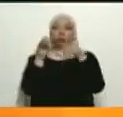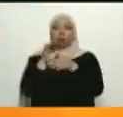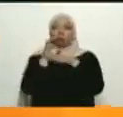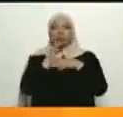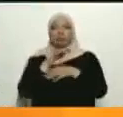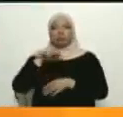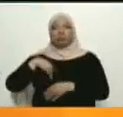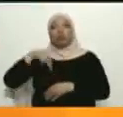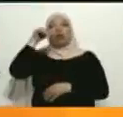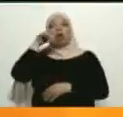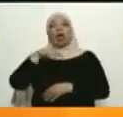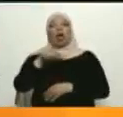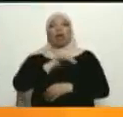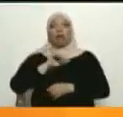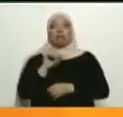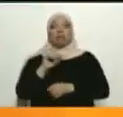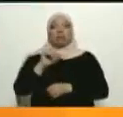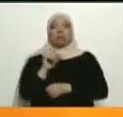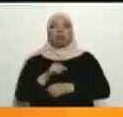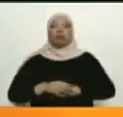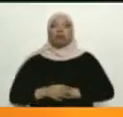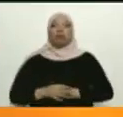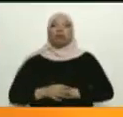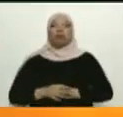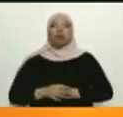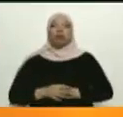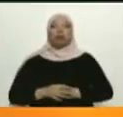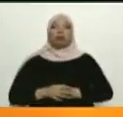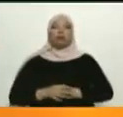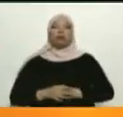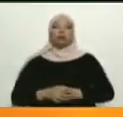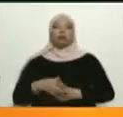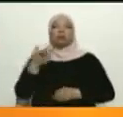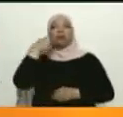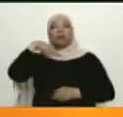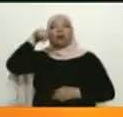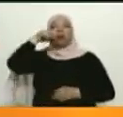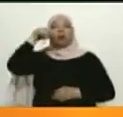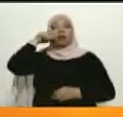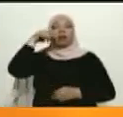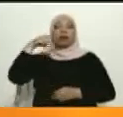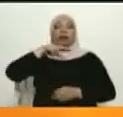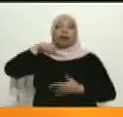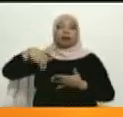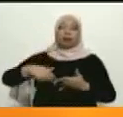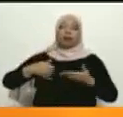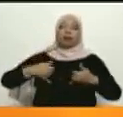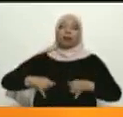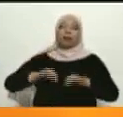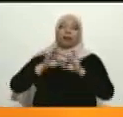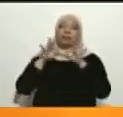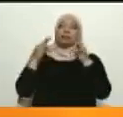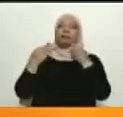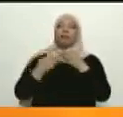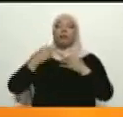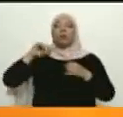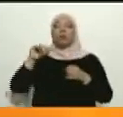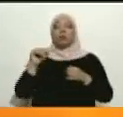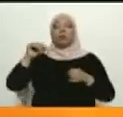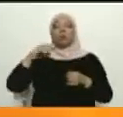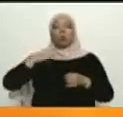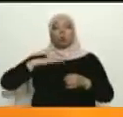nuestros cuerpos policiales el cuerpo de investigaciones científicas penales y criminalística la Policía Nacional bolivariana la policía estatales municipales